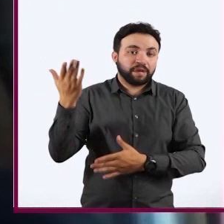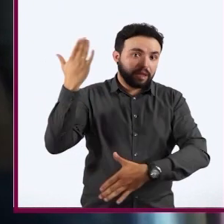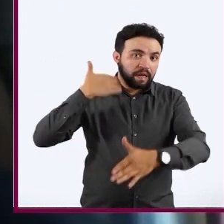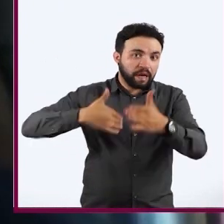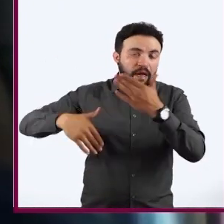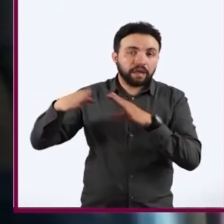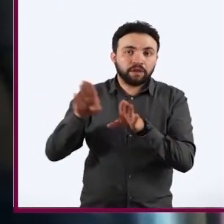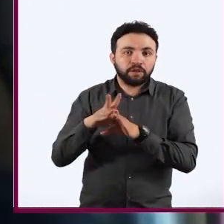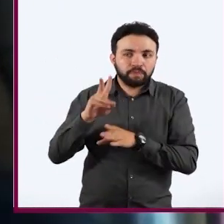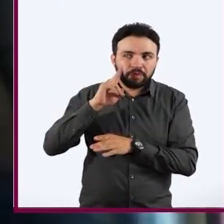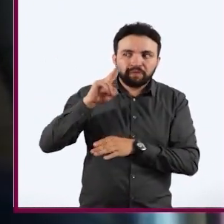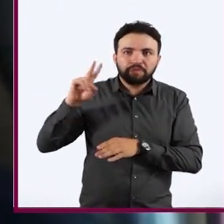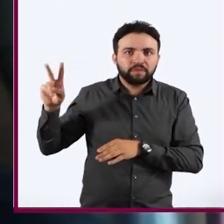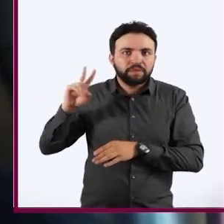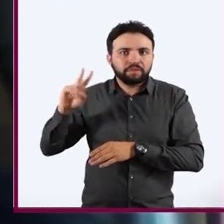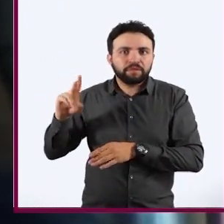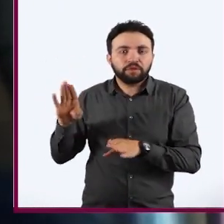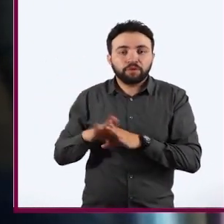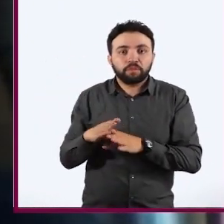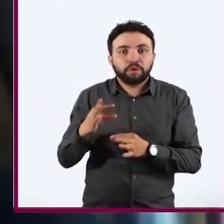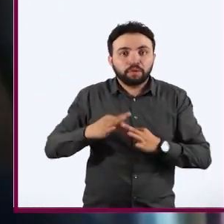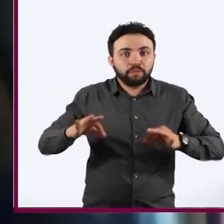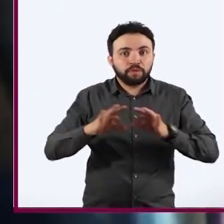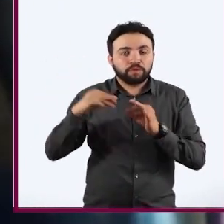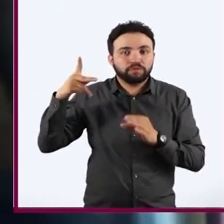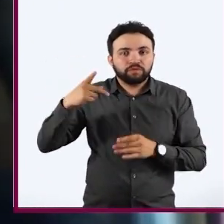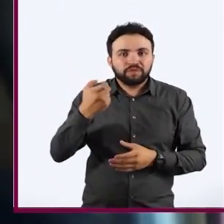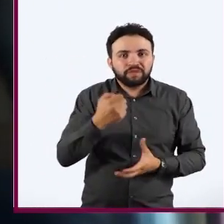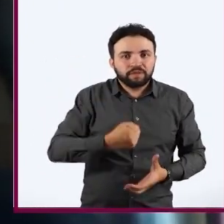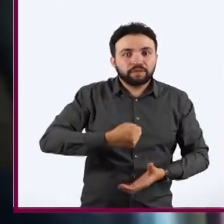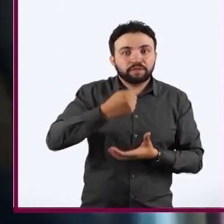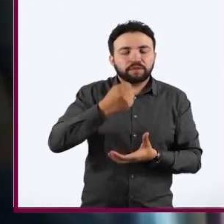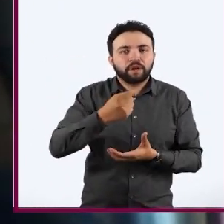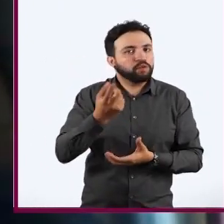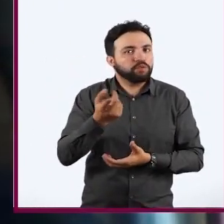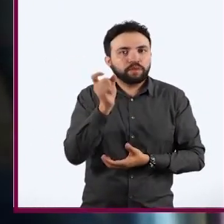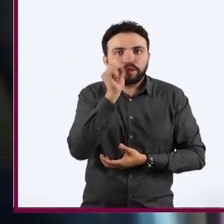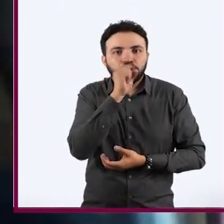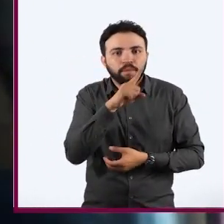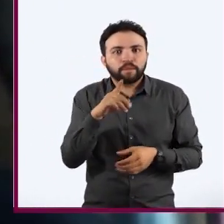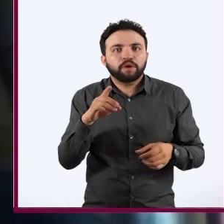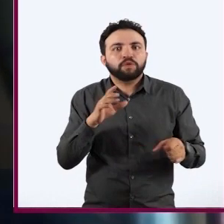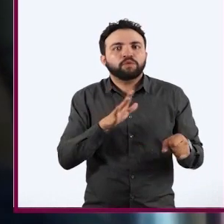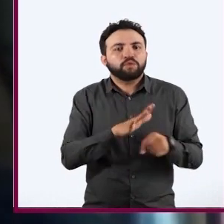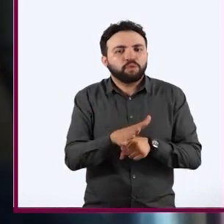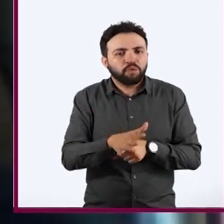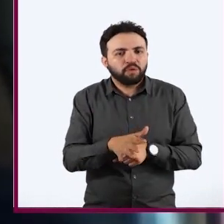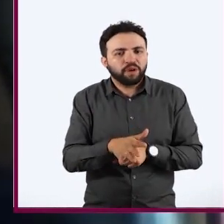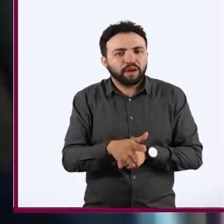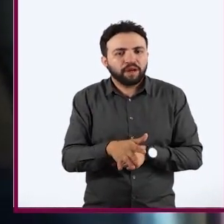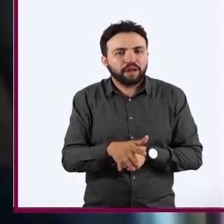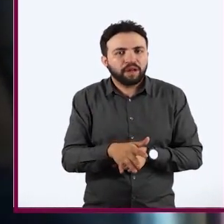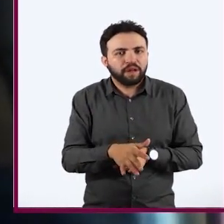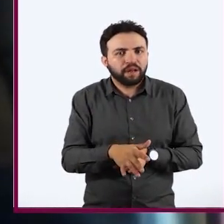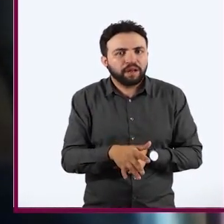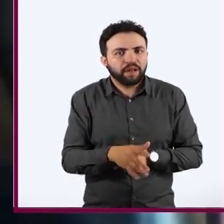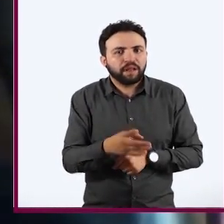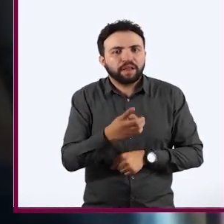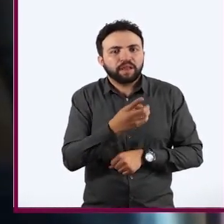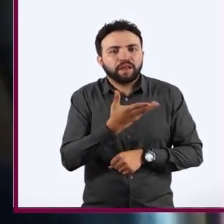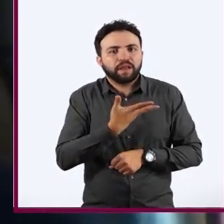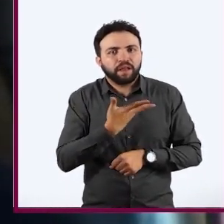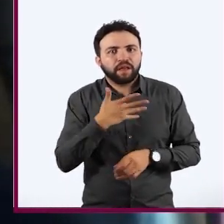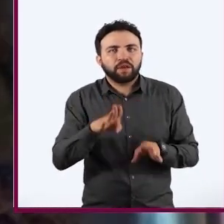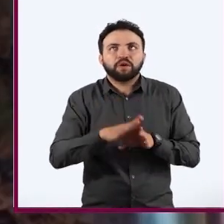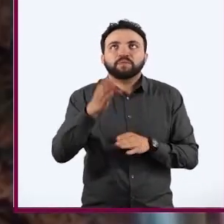de los aspectos económicos con relación al calendario de la astronomía, sino que también se estaban preguntando de qué aspectos se